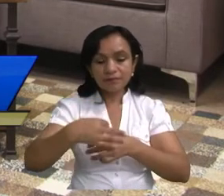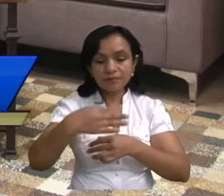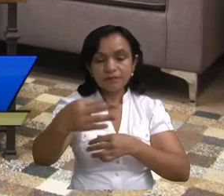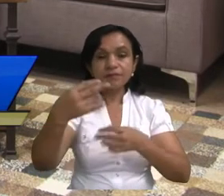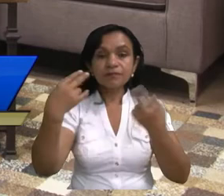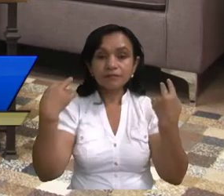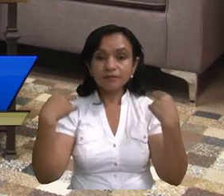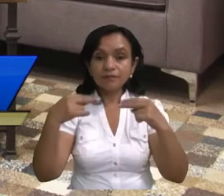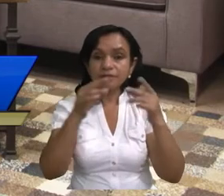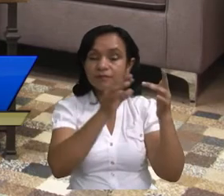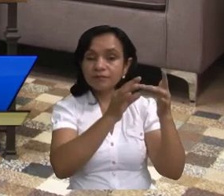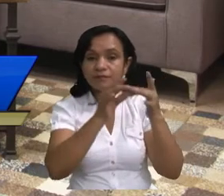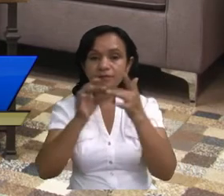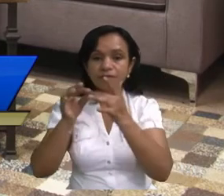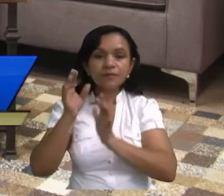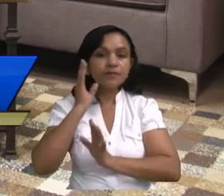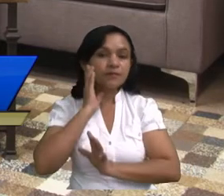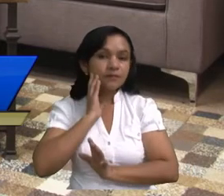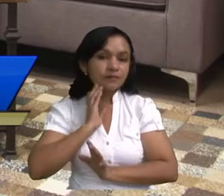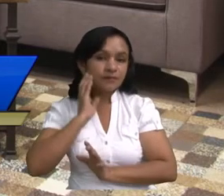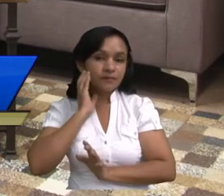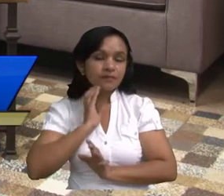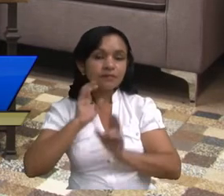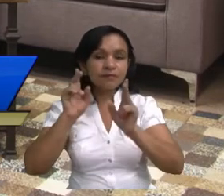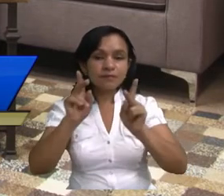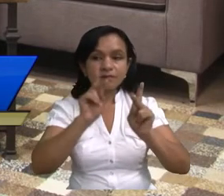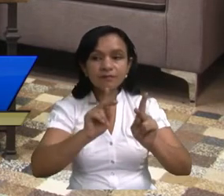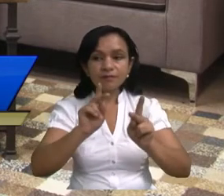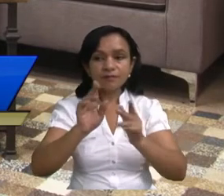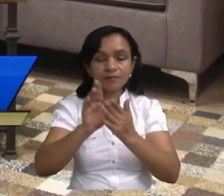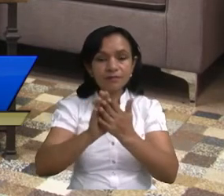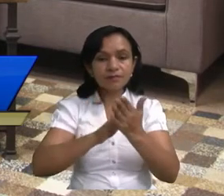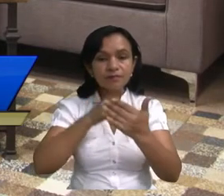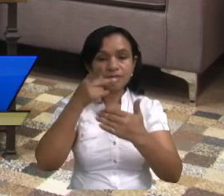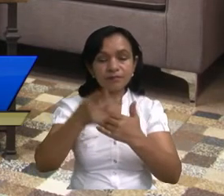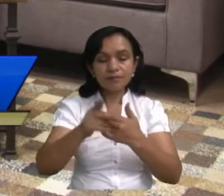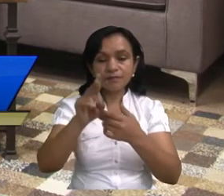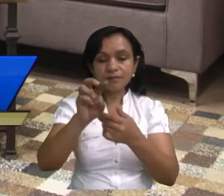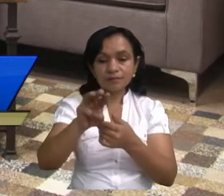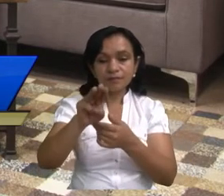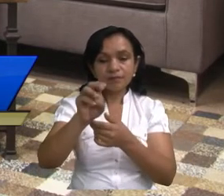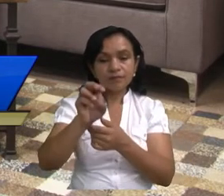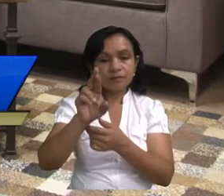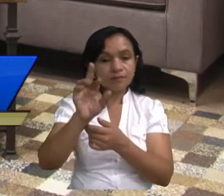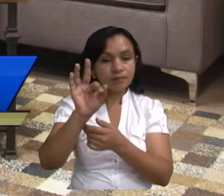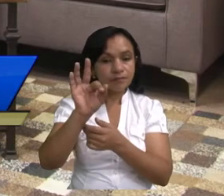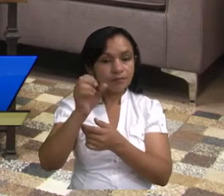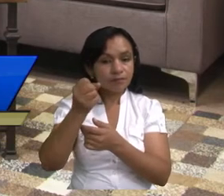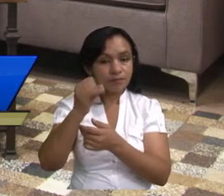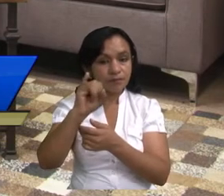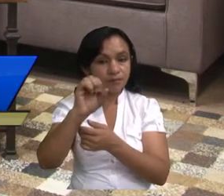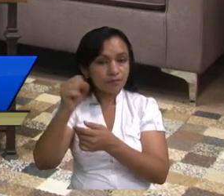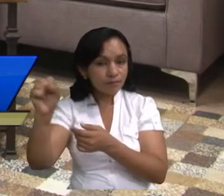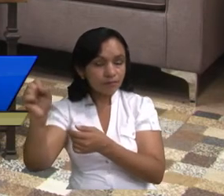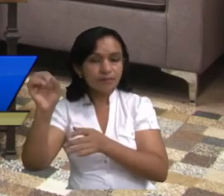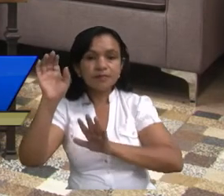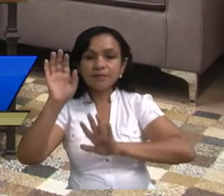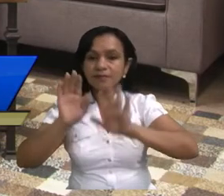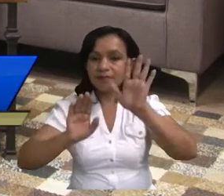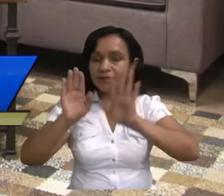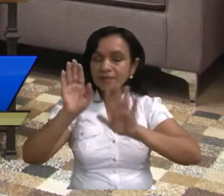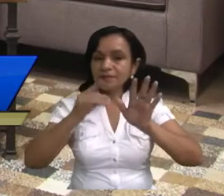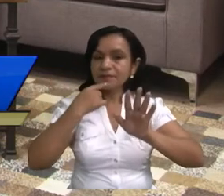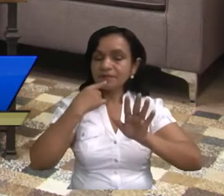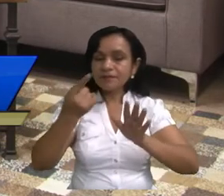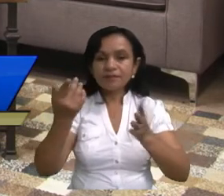esto, gente que tiene mucha experiencia, se participa en el programa de TV Morfosis. Y es, nosotros lo valoramos muchísimo de